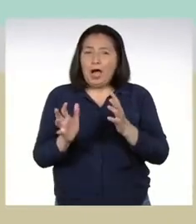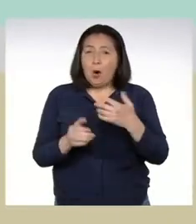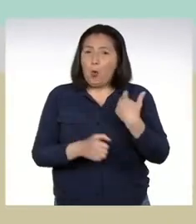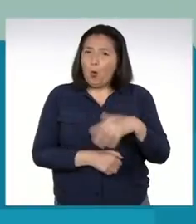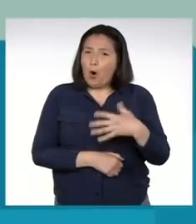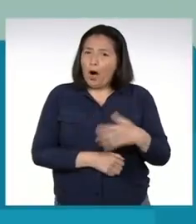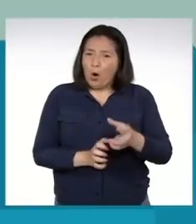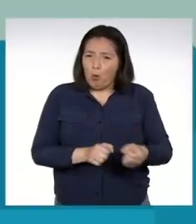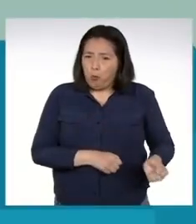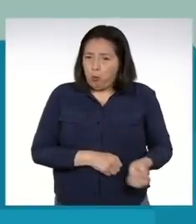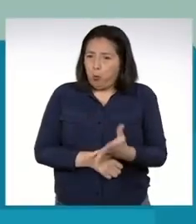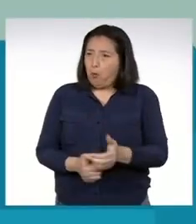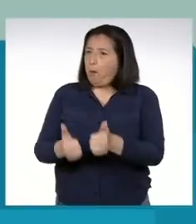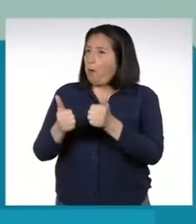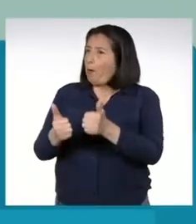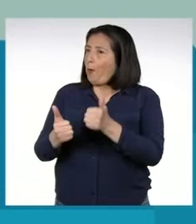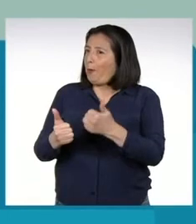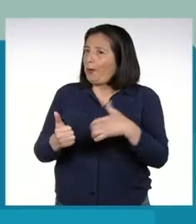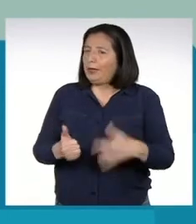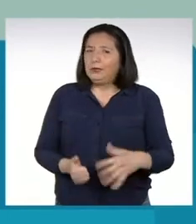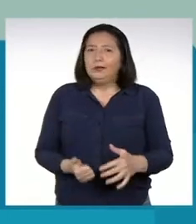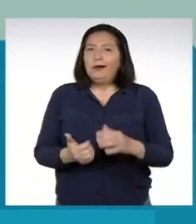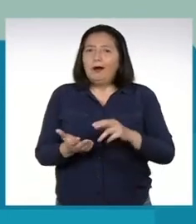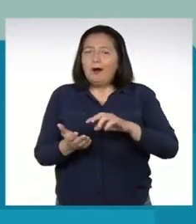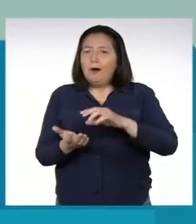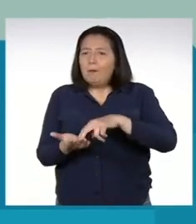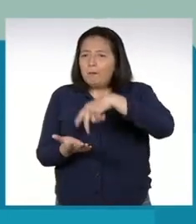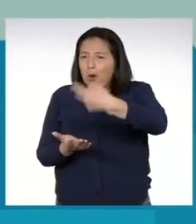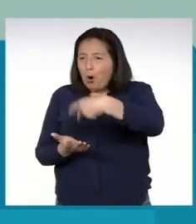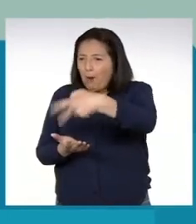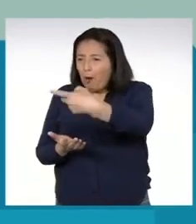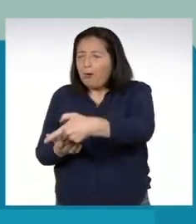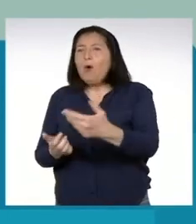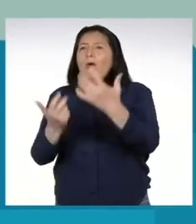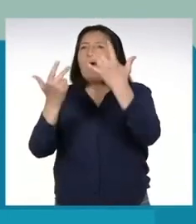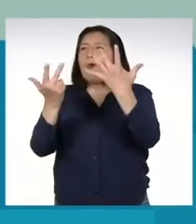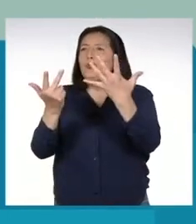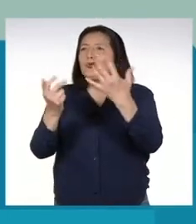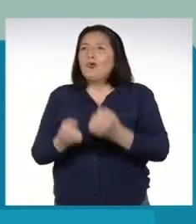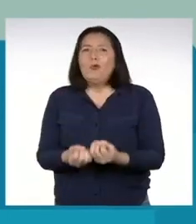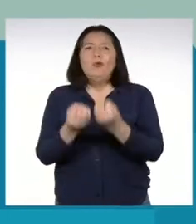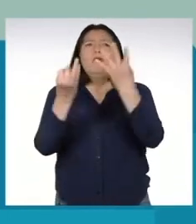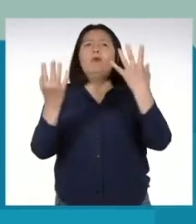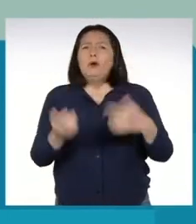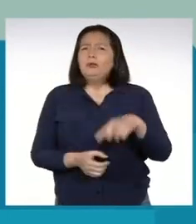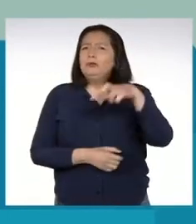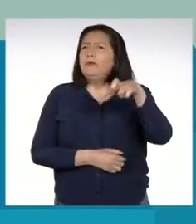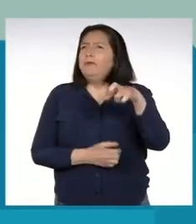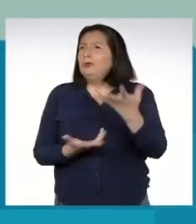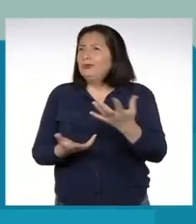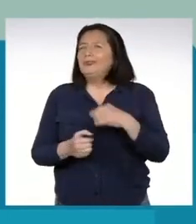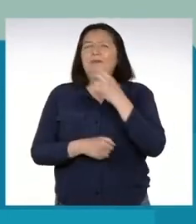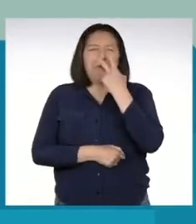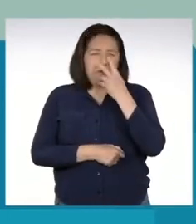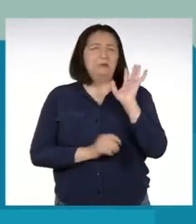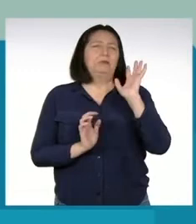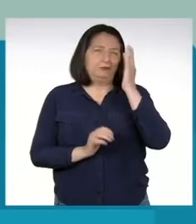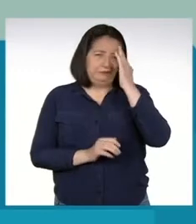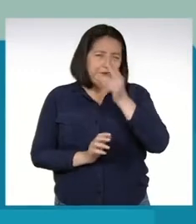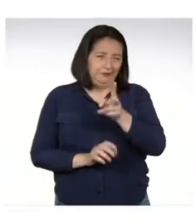¡Buen tiro! Carla ha derribado 8 botellas. ¿Cuántos puntos ha hecho? Vamos a